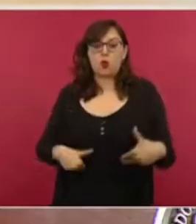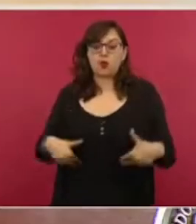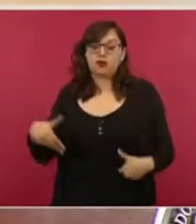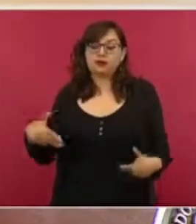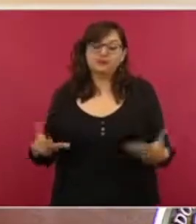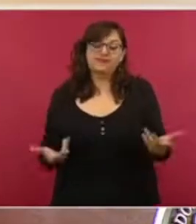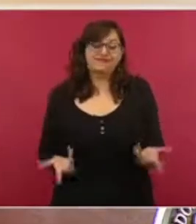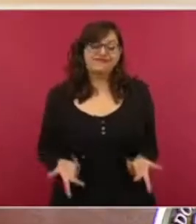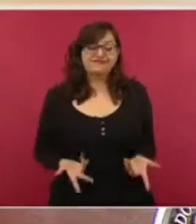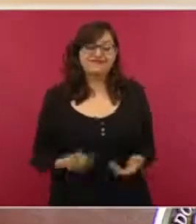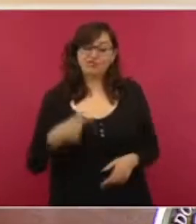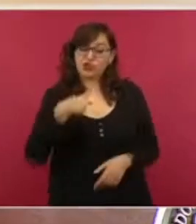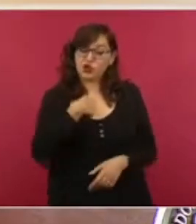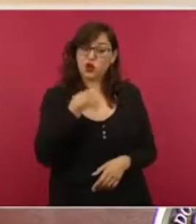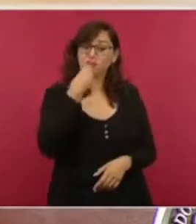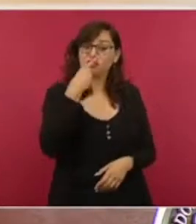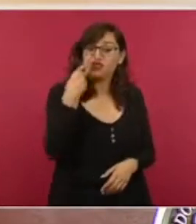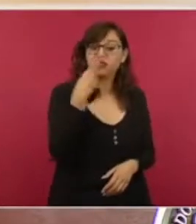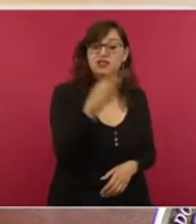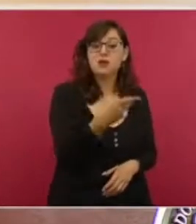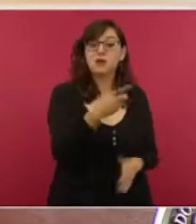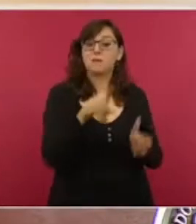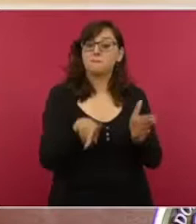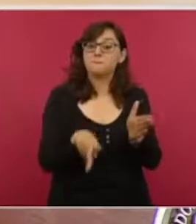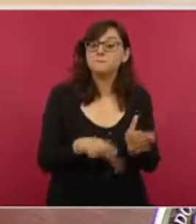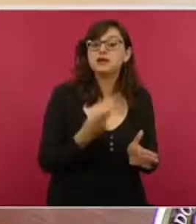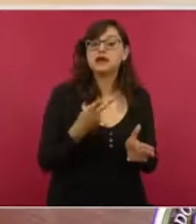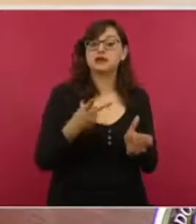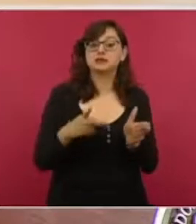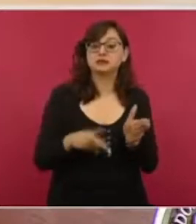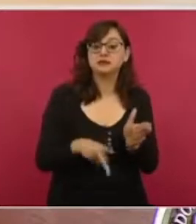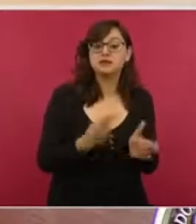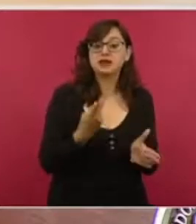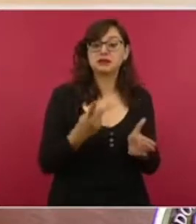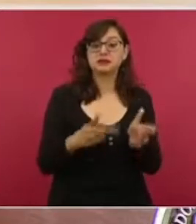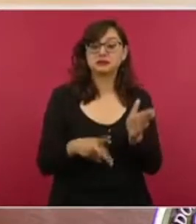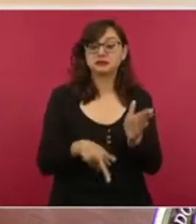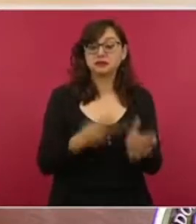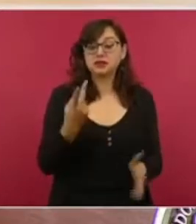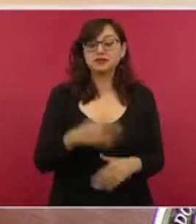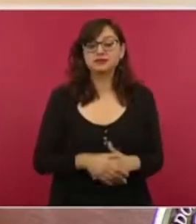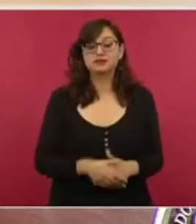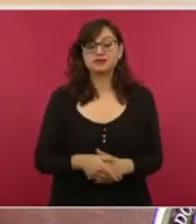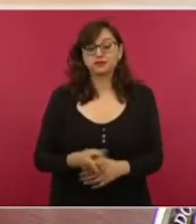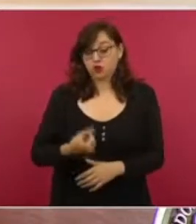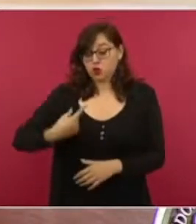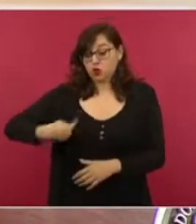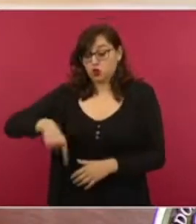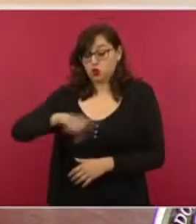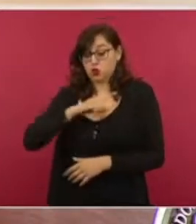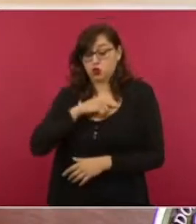pero pues es cierto. Si no hubiésemos ganado,